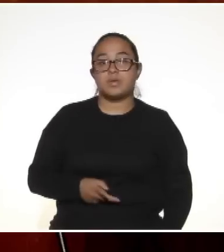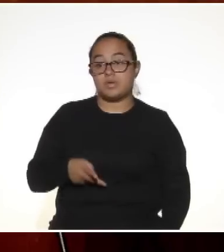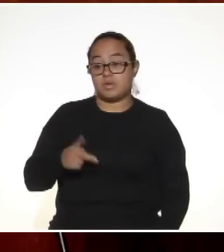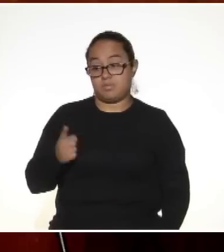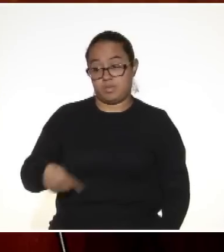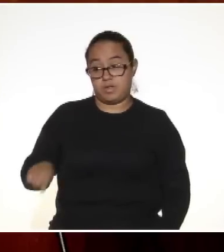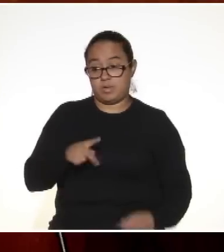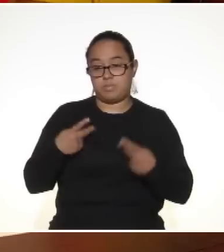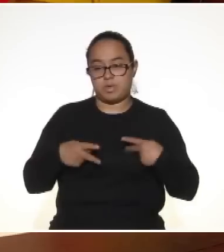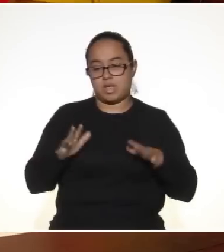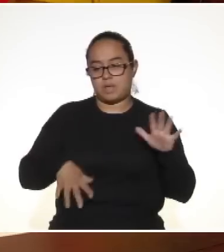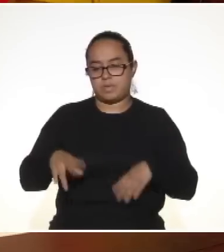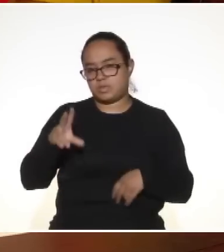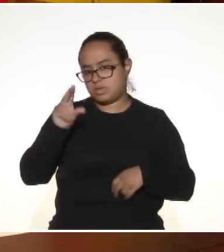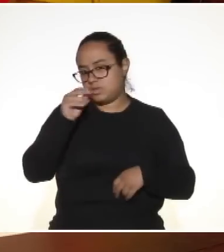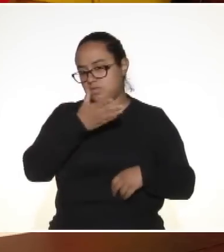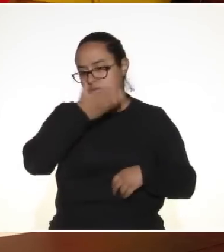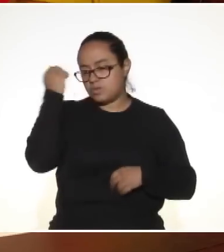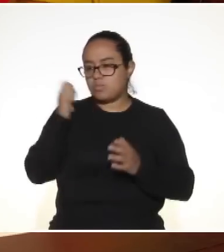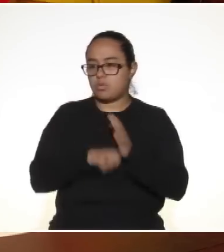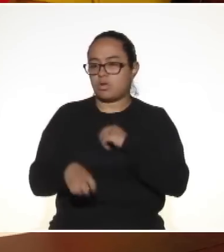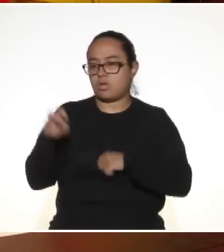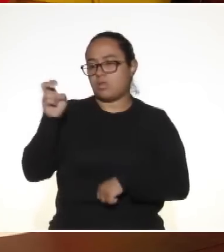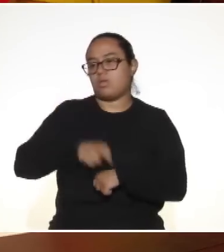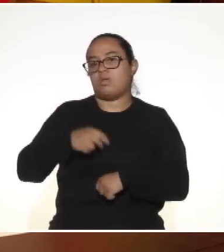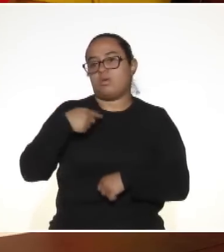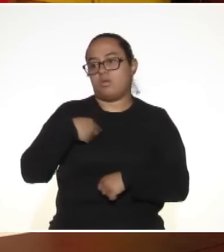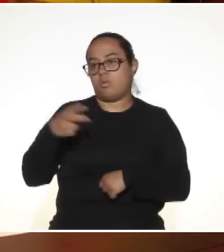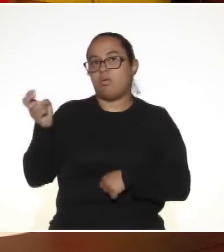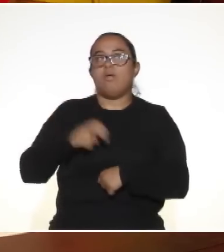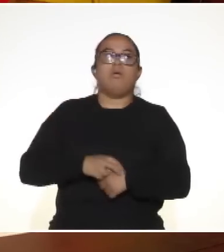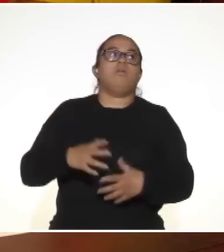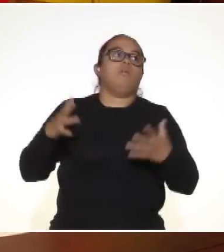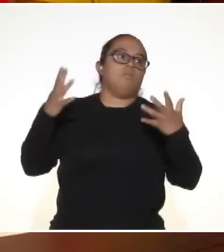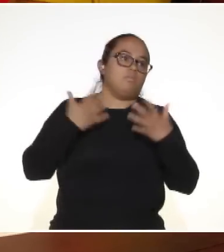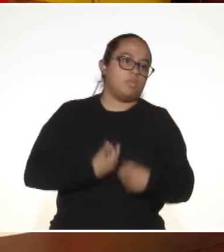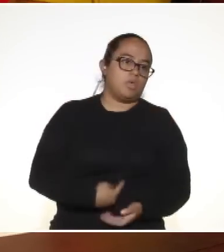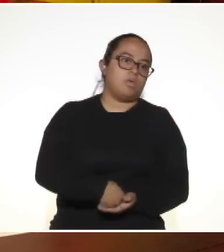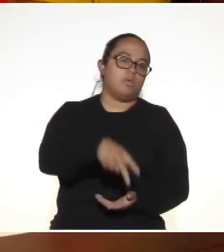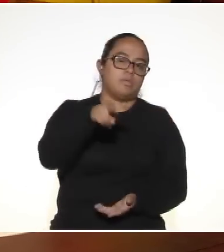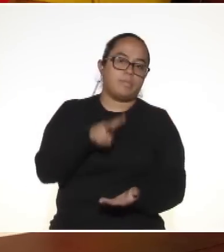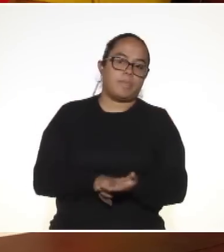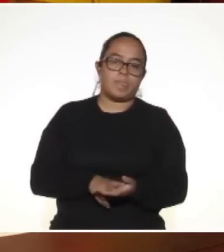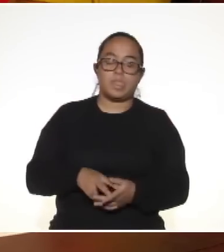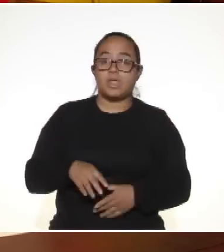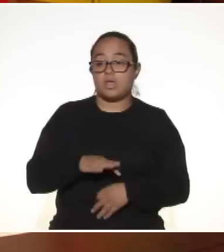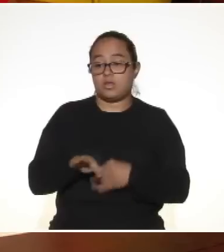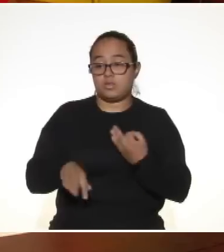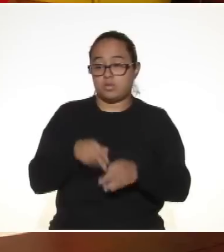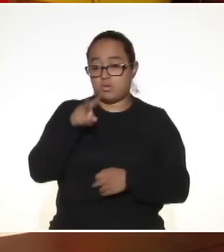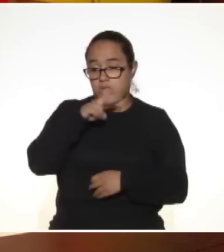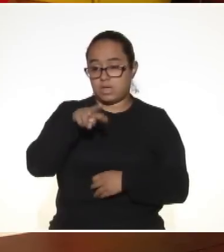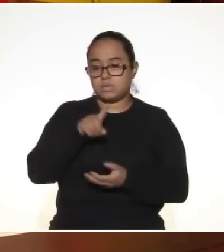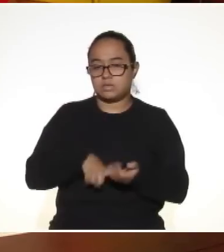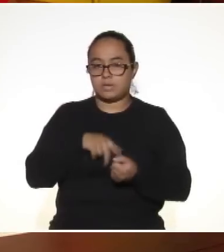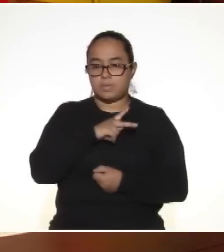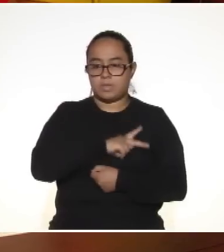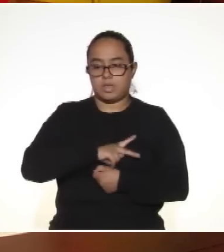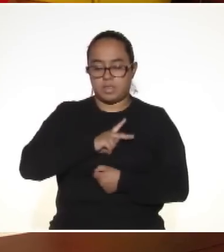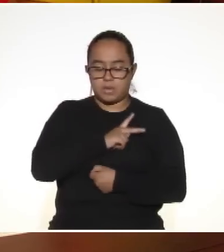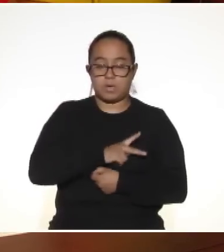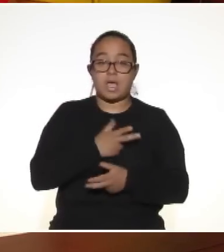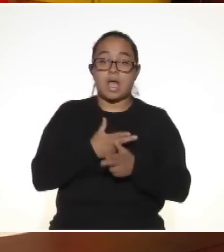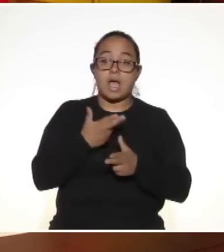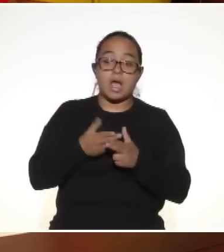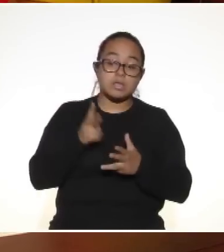sabemos nadie de nosotros. Primero, yo me muerdo una víbora, me caigo muerto nada más del susto. No. Toda víbora es venenosa hasta no demostrar lo contrario, ¿eh? Y esto, por favor, que nos